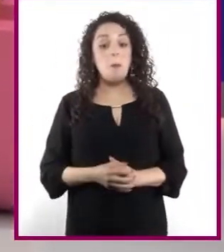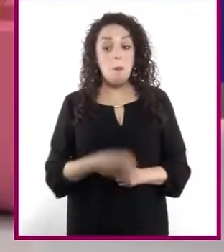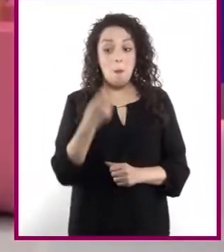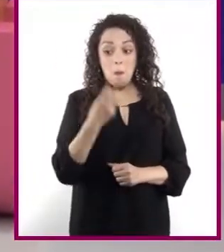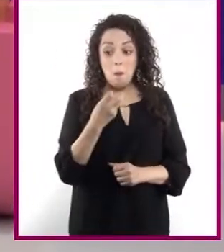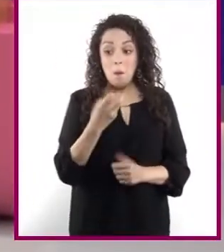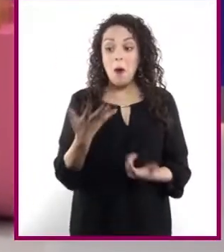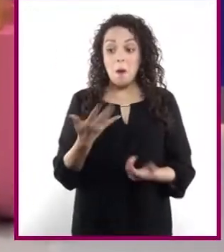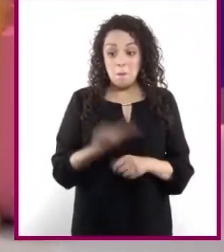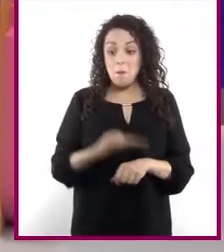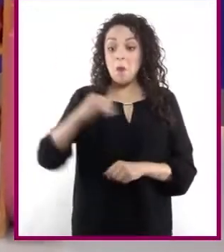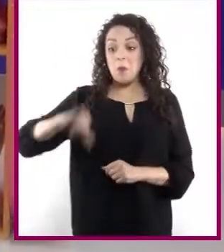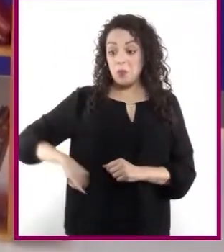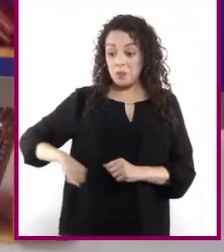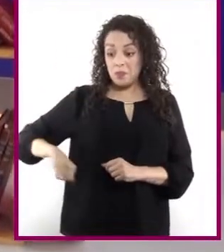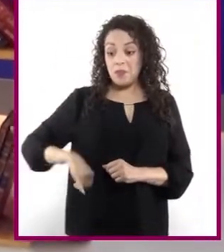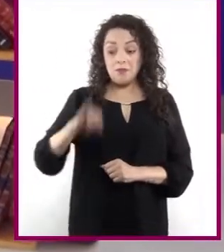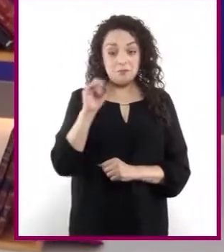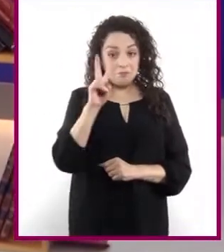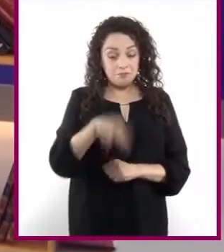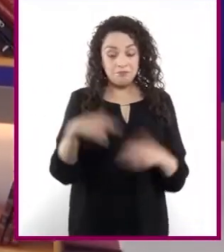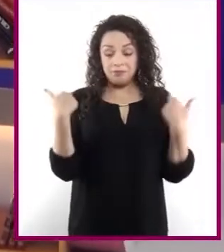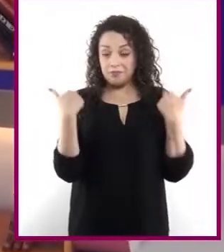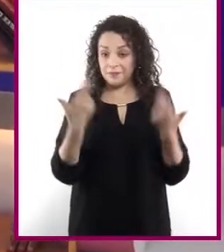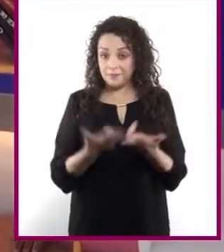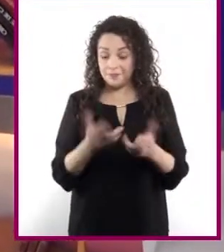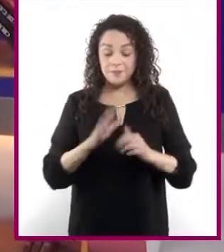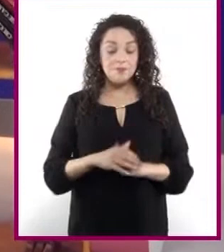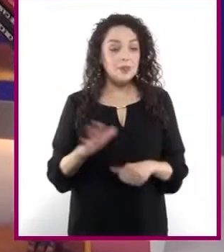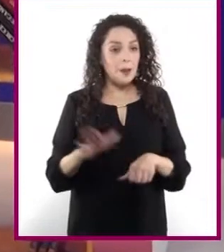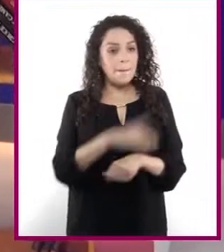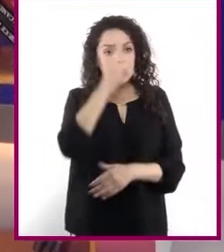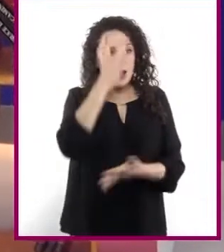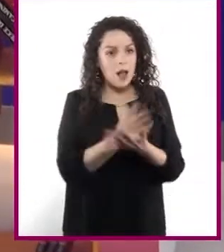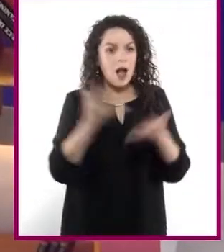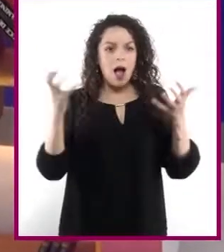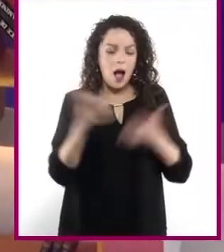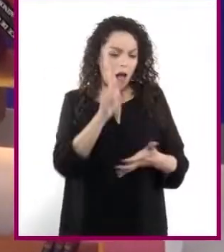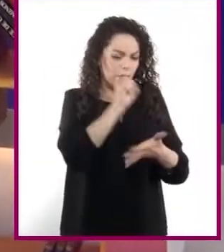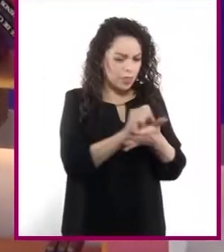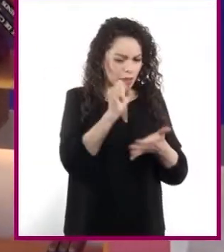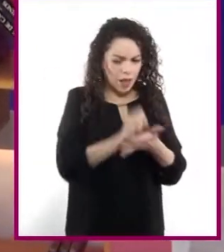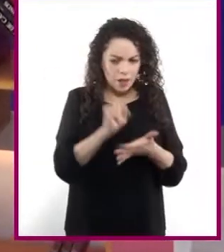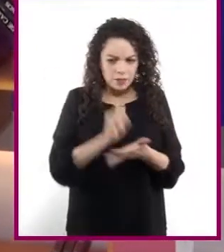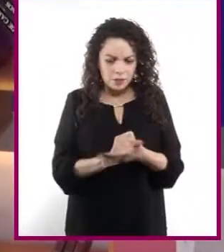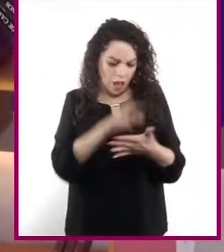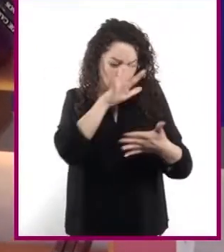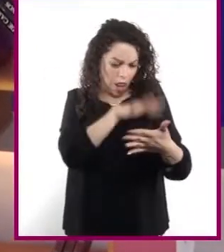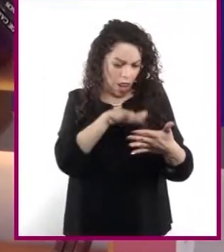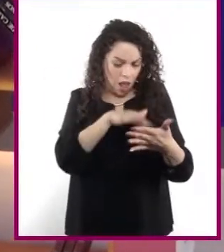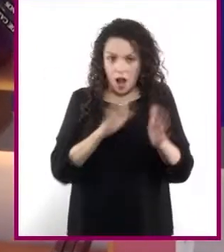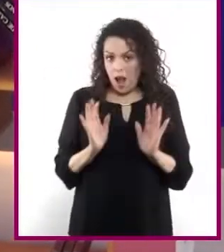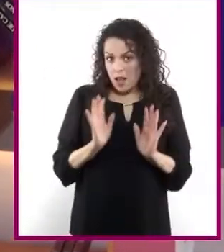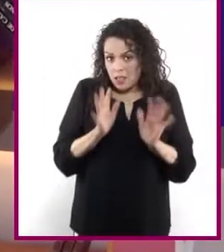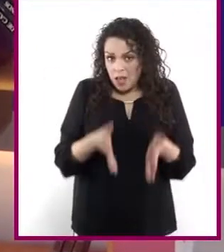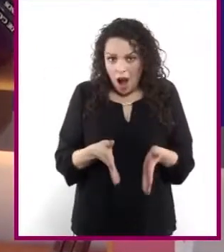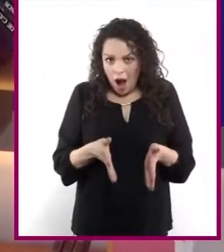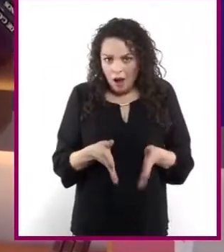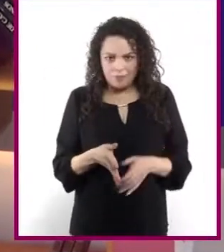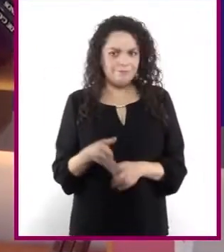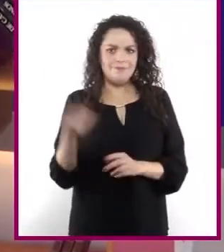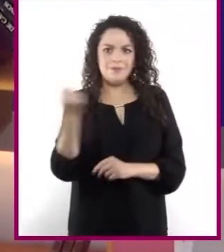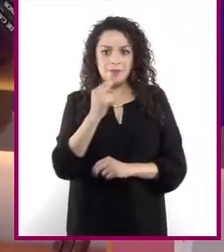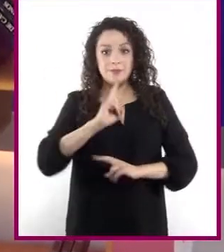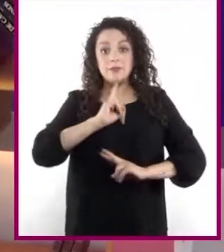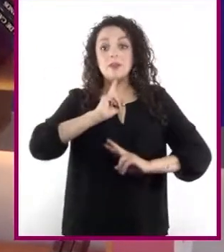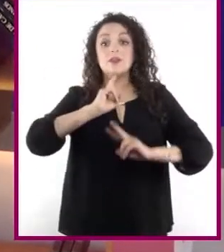suena interesante, profesora, ya que no es solo elaborar un texto y leerlo. Leer en voz alta